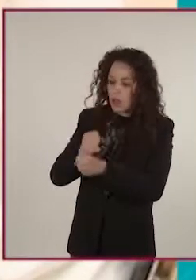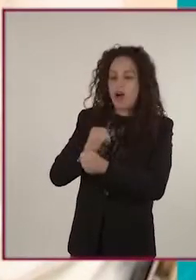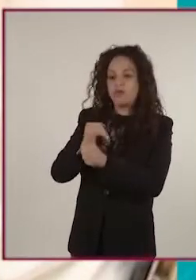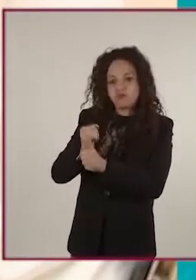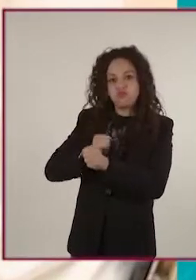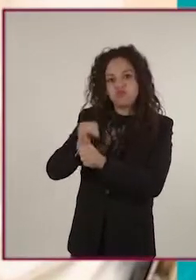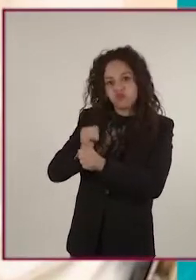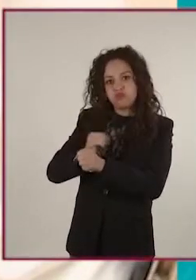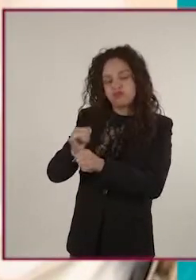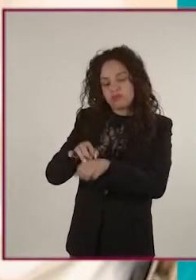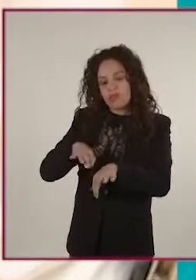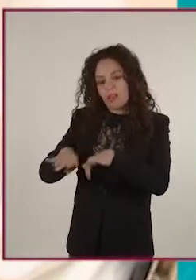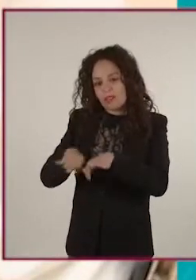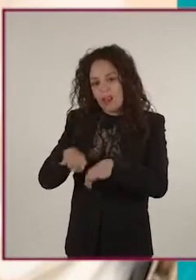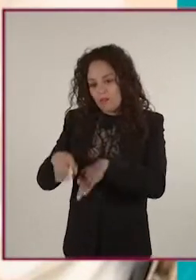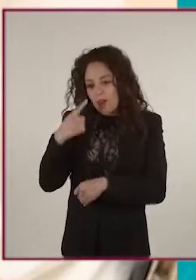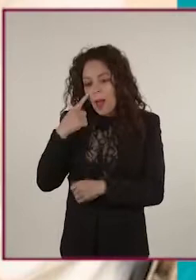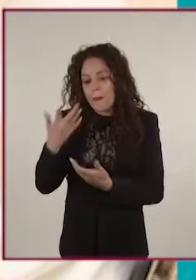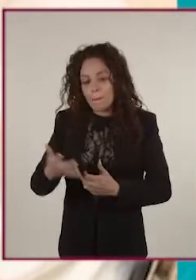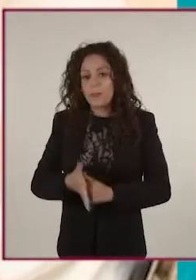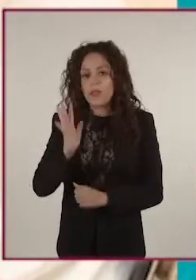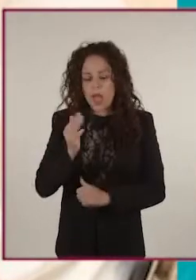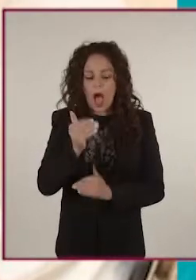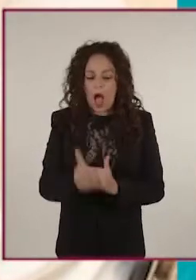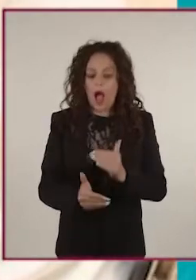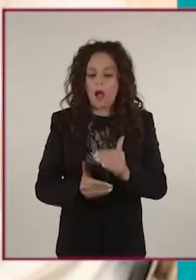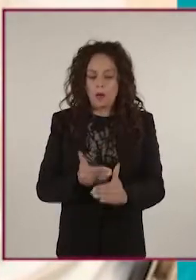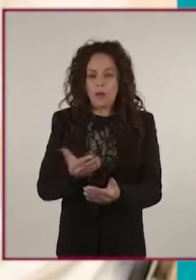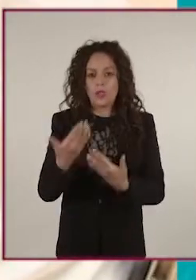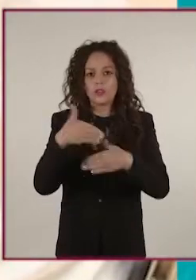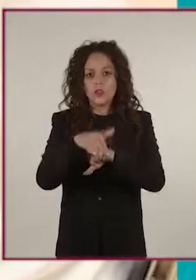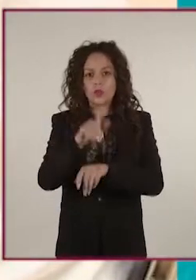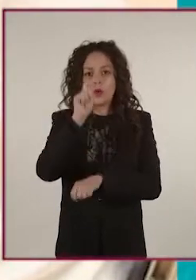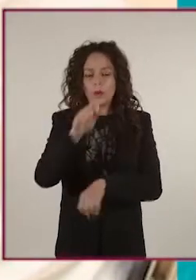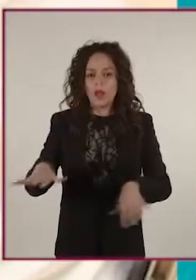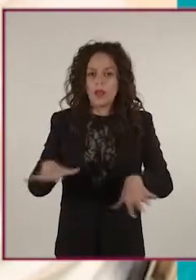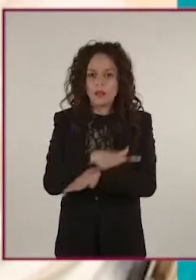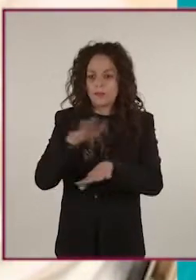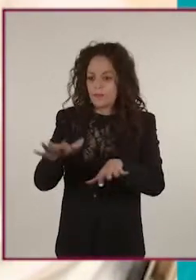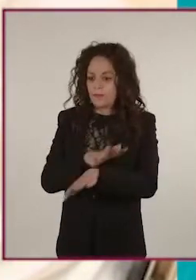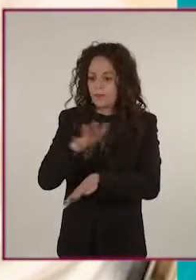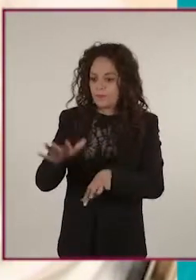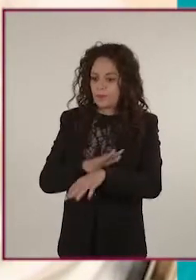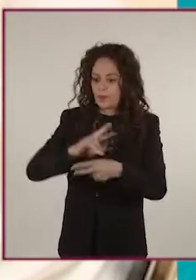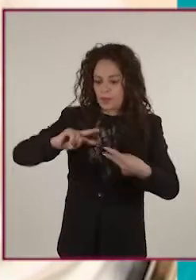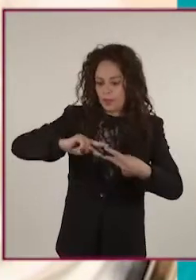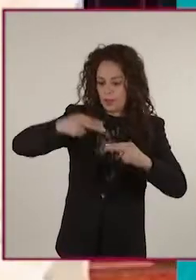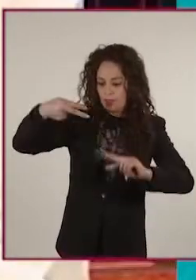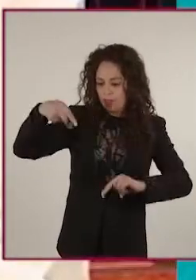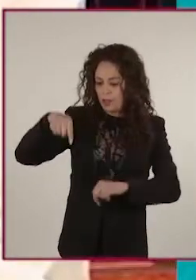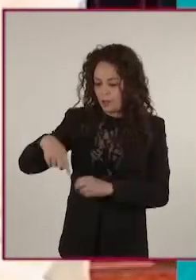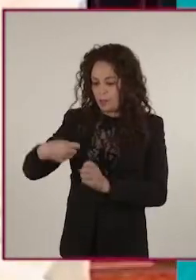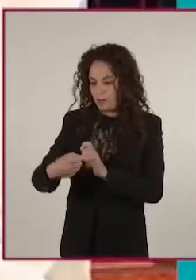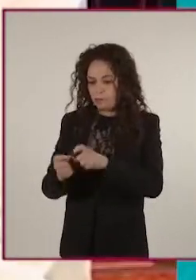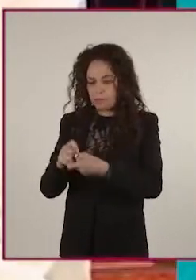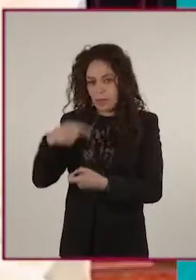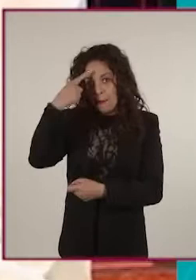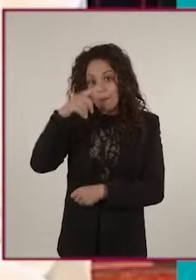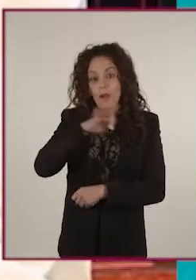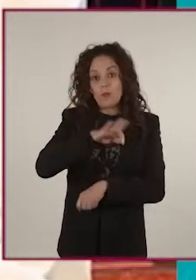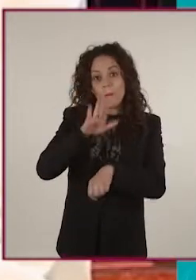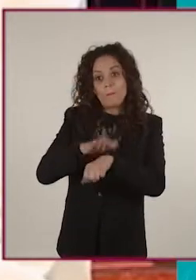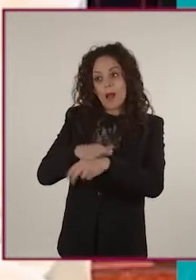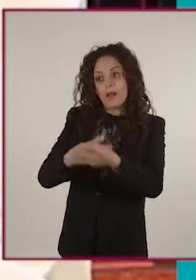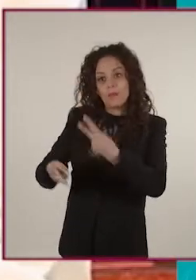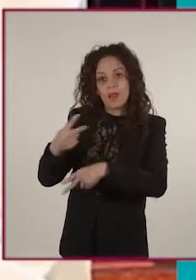y tenemos algunos avances en cuanto a la modificación de las bacterias para poder hacer más del polímero, y actualmente